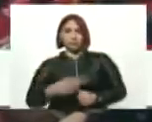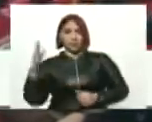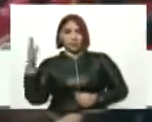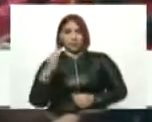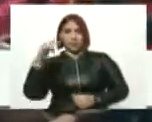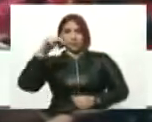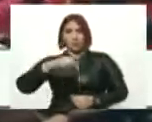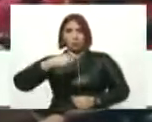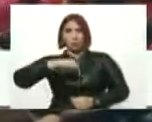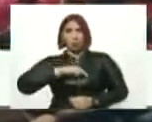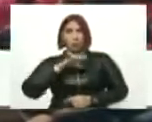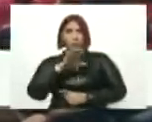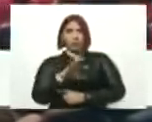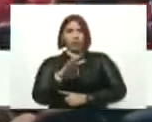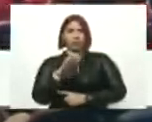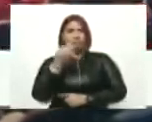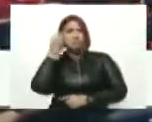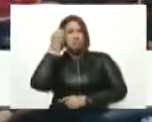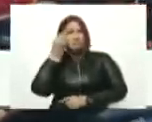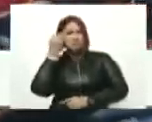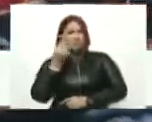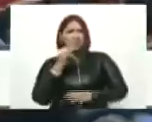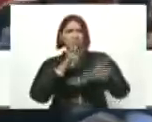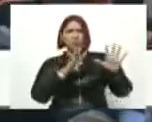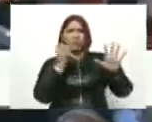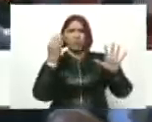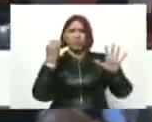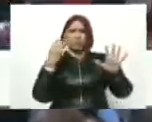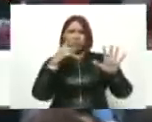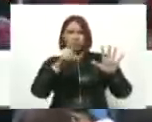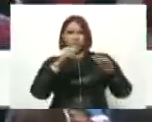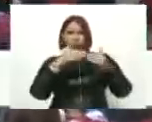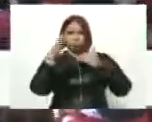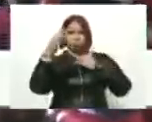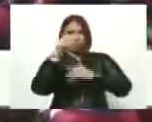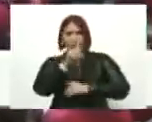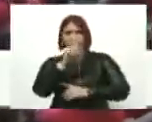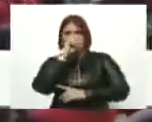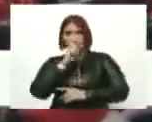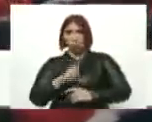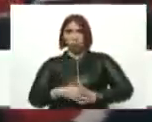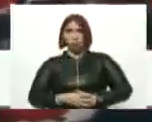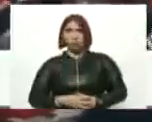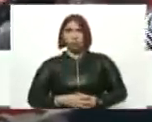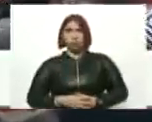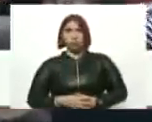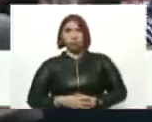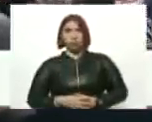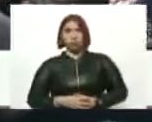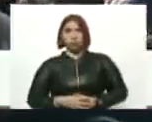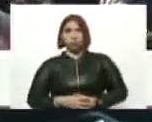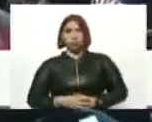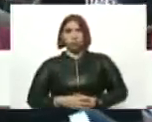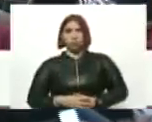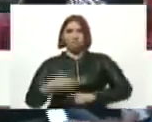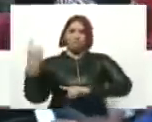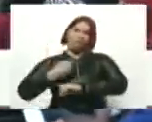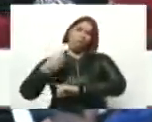más de, creo que fueron 9 congresos en un año, y todo el... Bueno, nos acusaron de cualquier barbaridad,